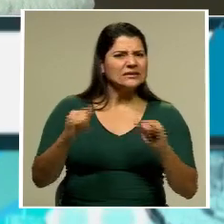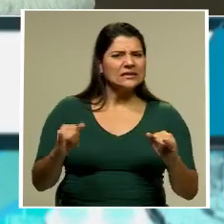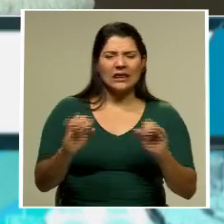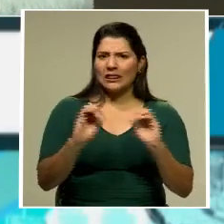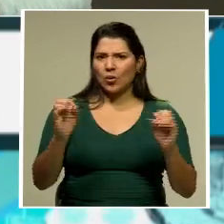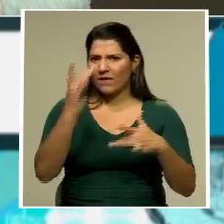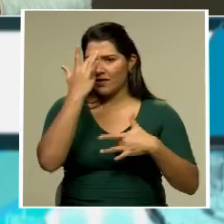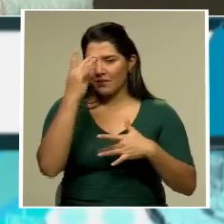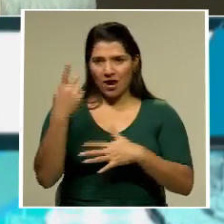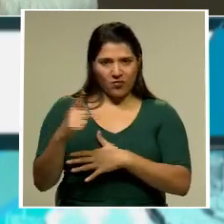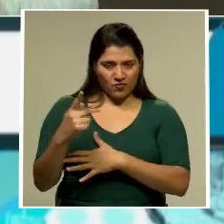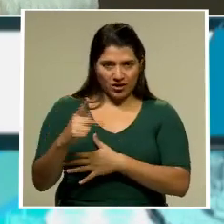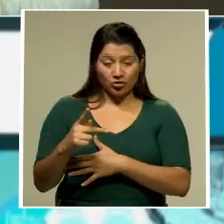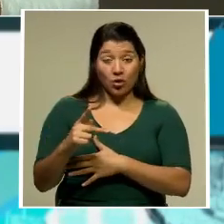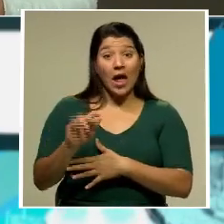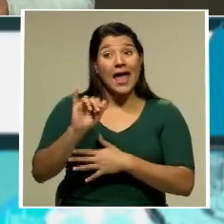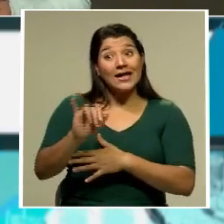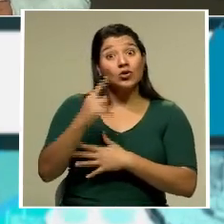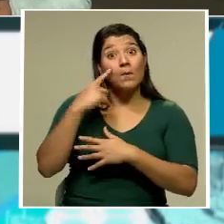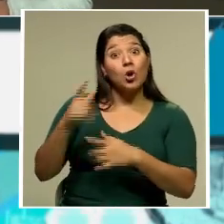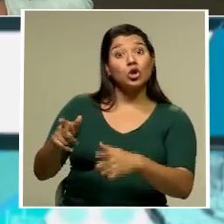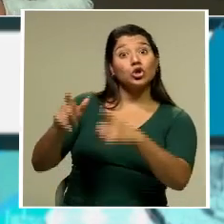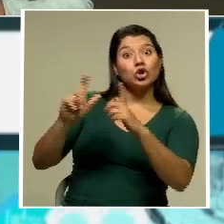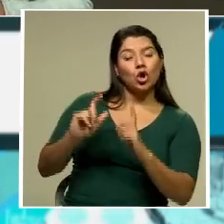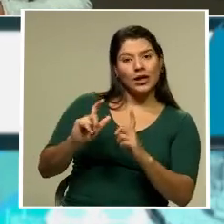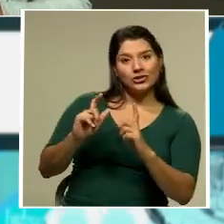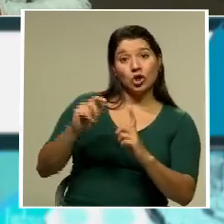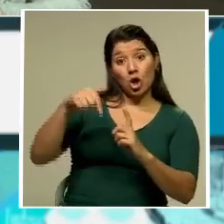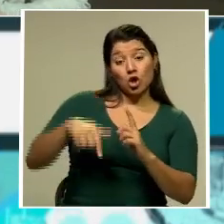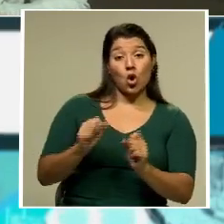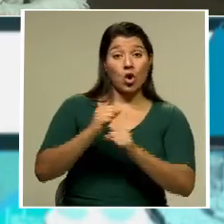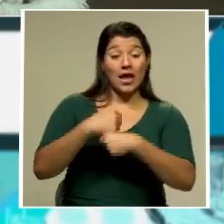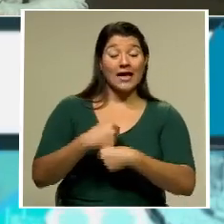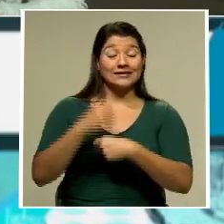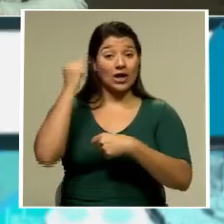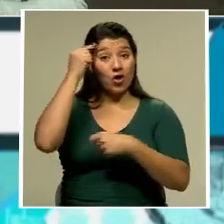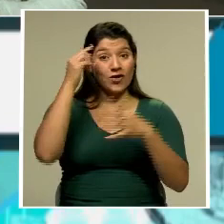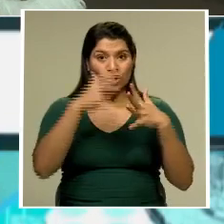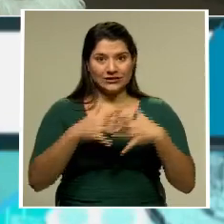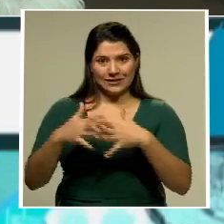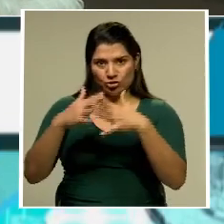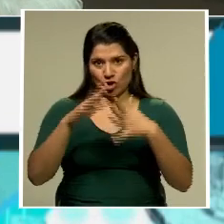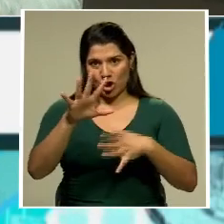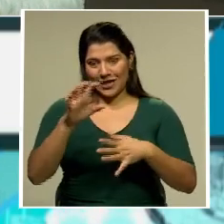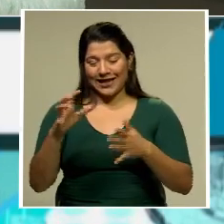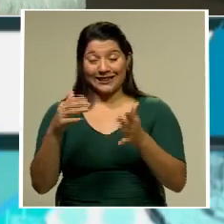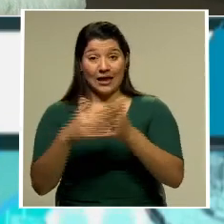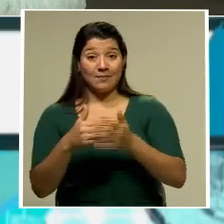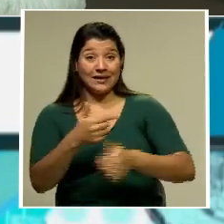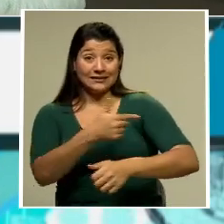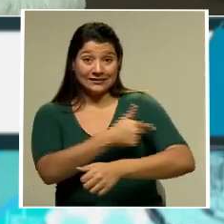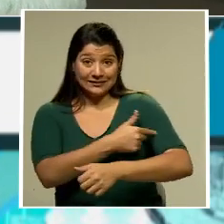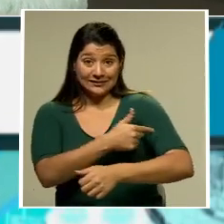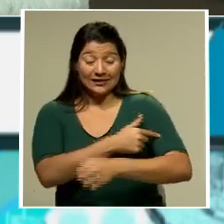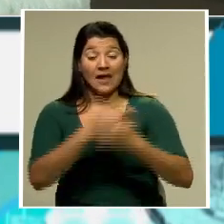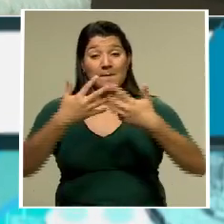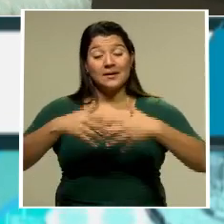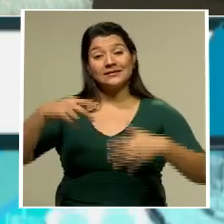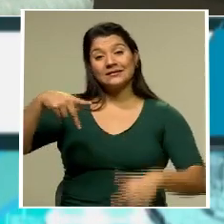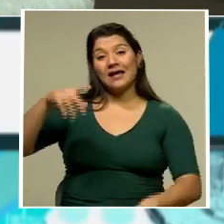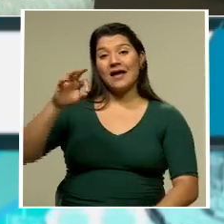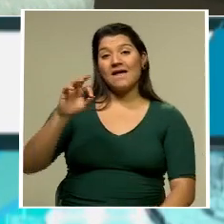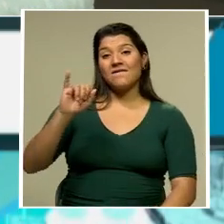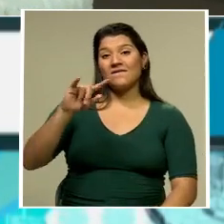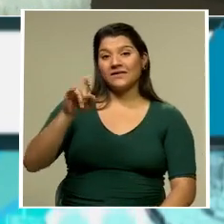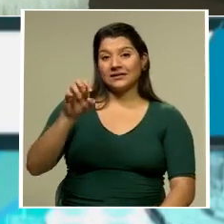de riesgo. Esto gracias a la donación que se va a realizar el día de hoy, 500.000 dosis de Pfizer donadas por la Embajada de Estados